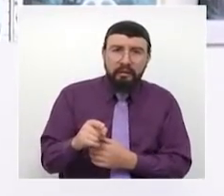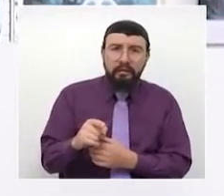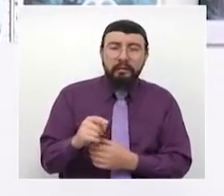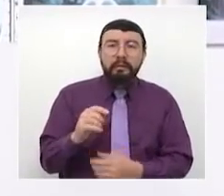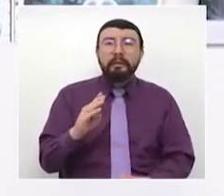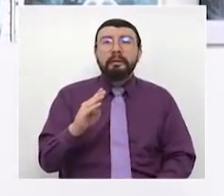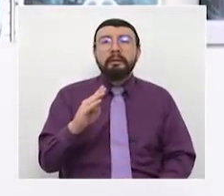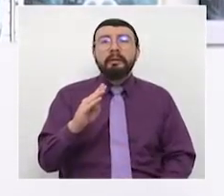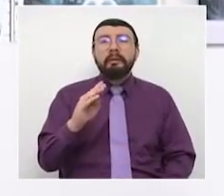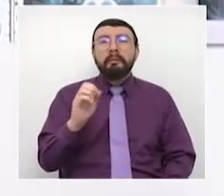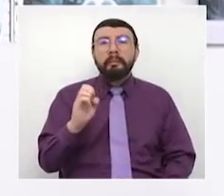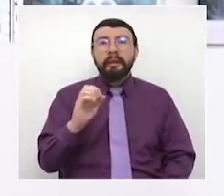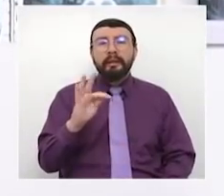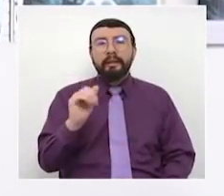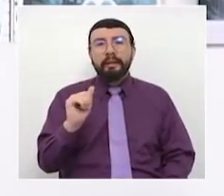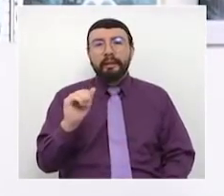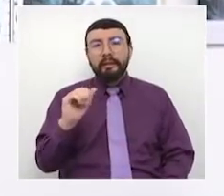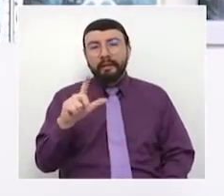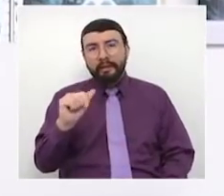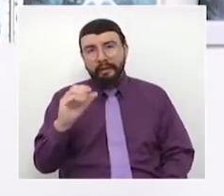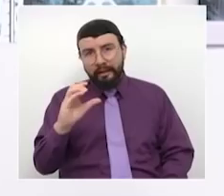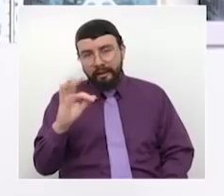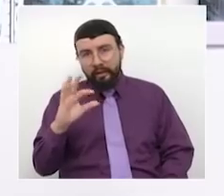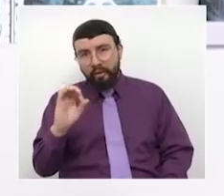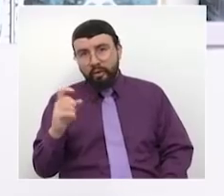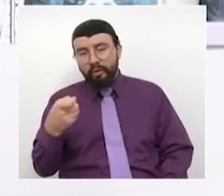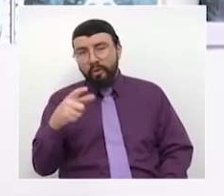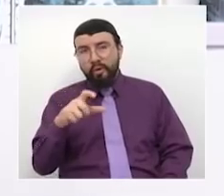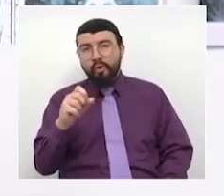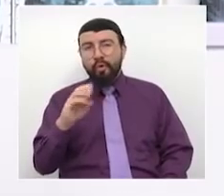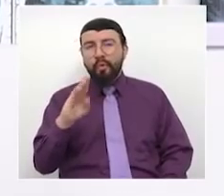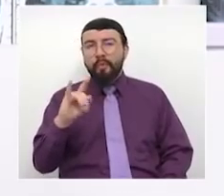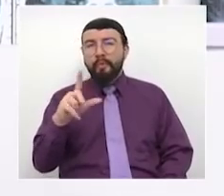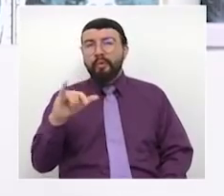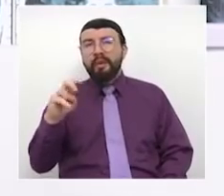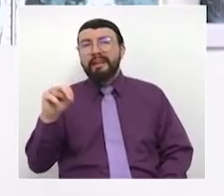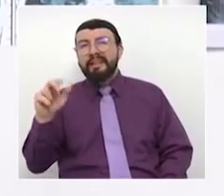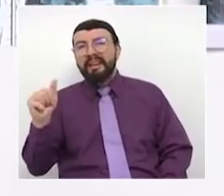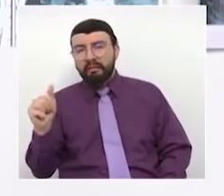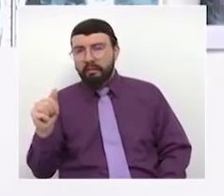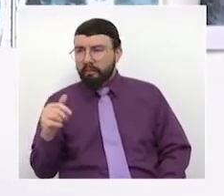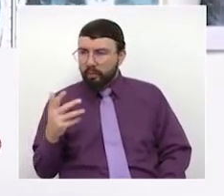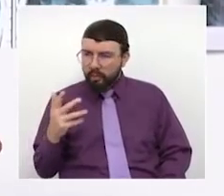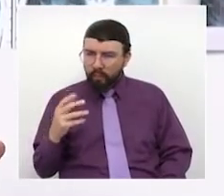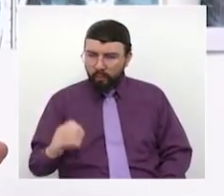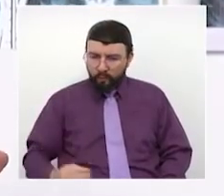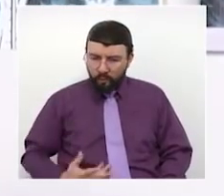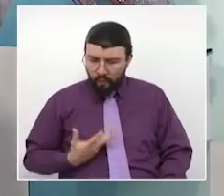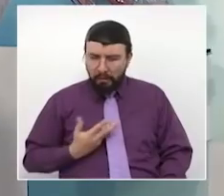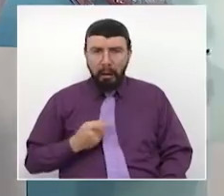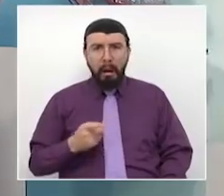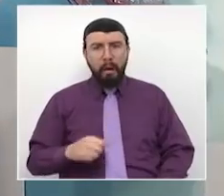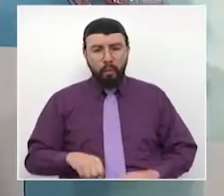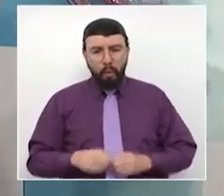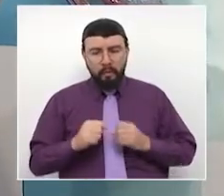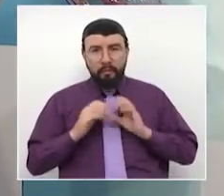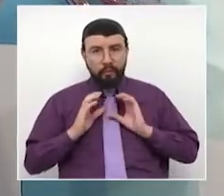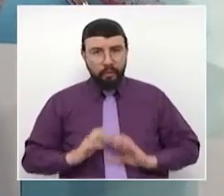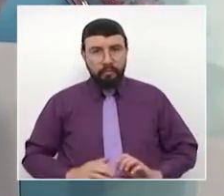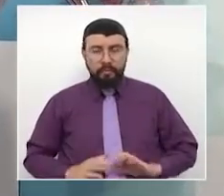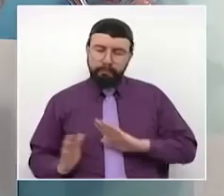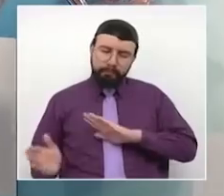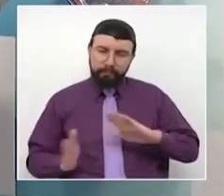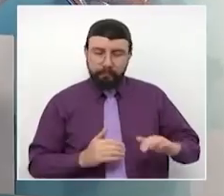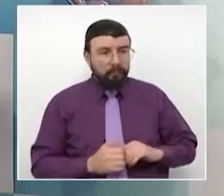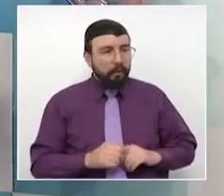beta-lactoglobulina. Beta-lactoglobulina. Y entonces, ¿cómo esto empieza a deteriorar el cuerpo? Entonces, la alimentación. Preparamos la persona.